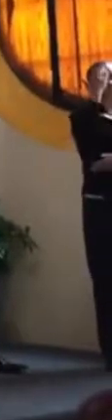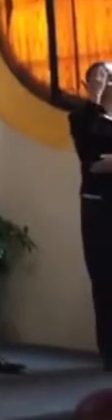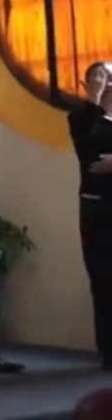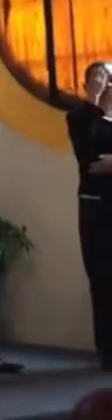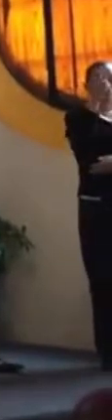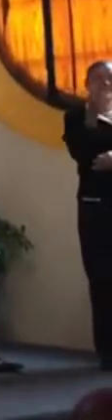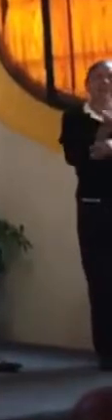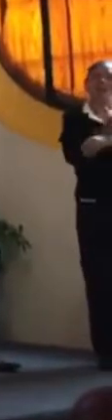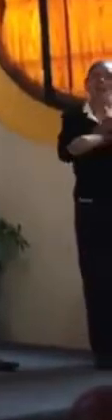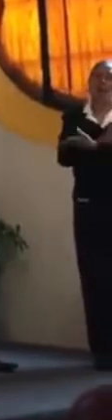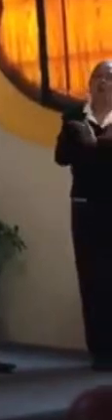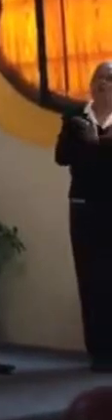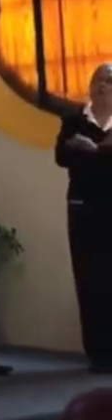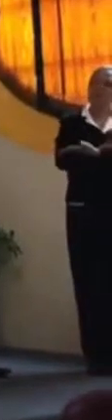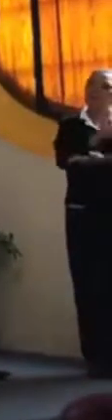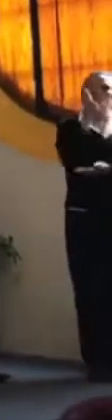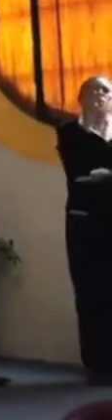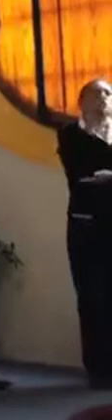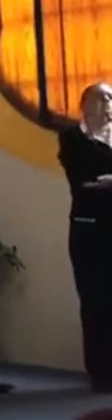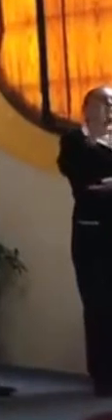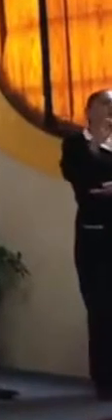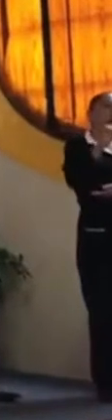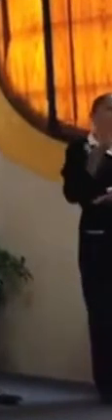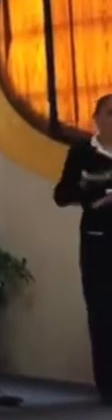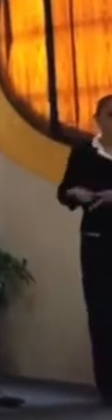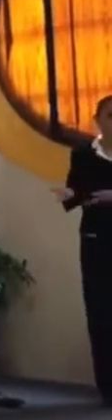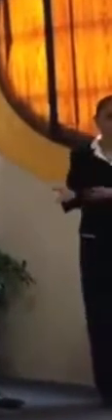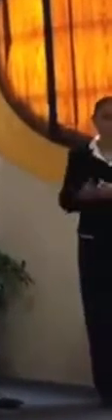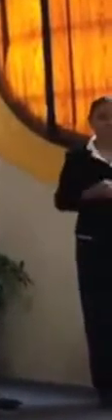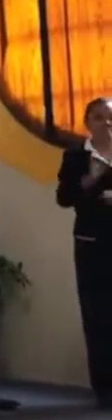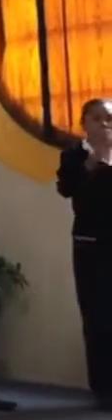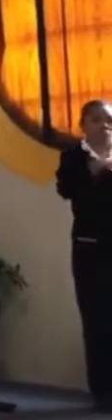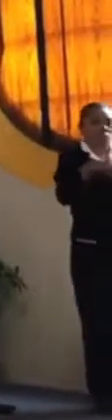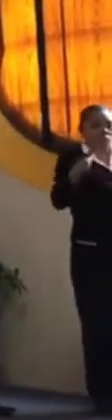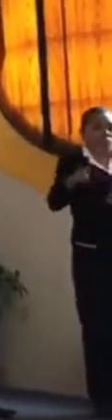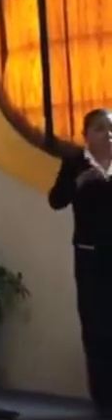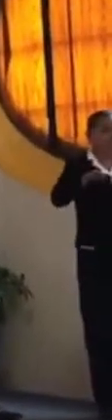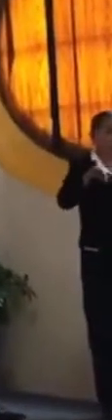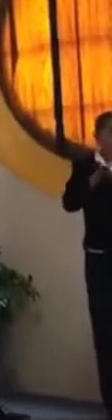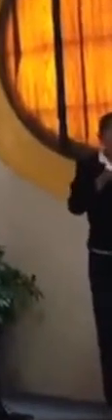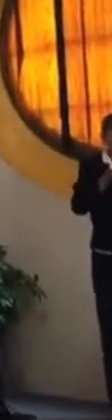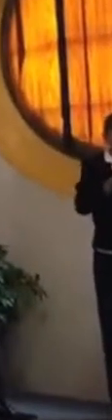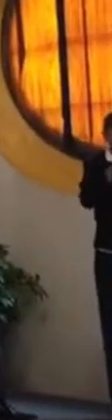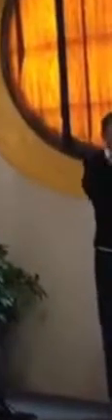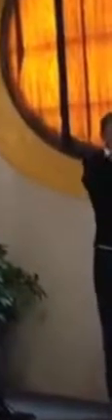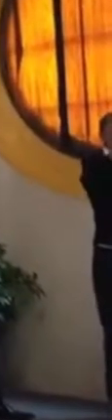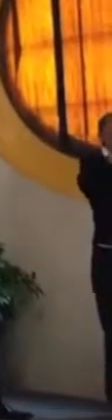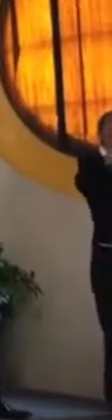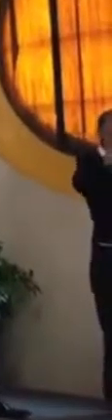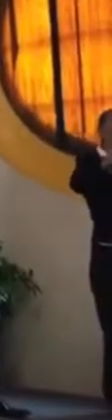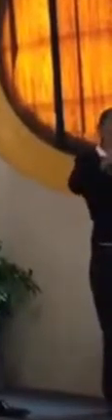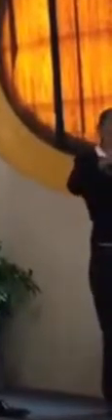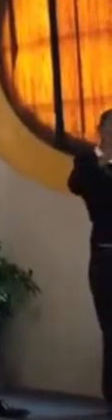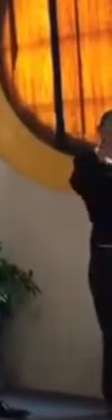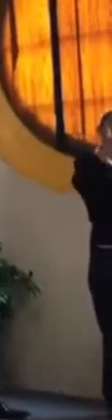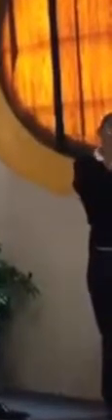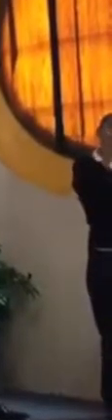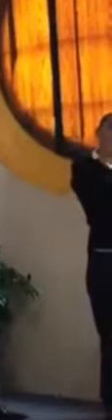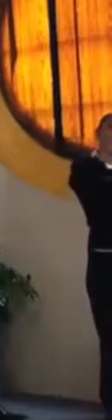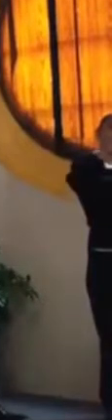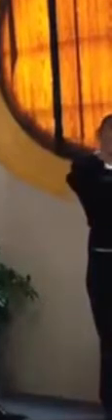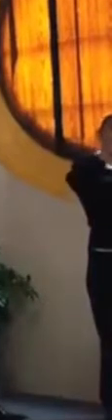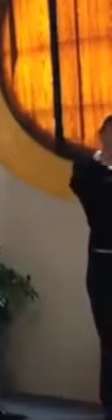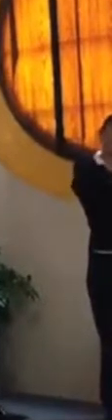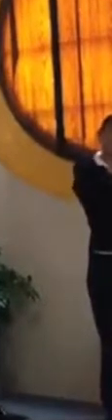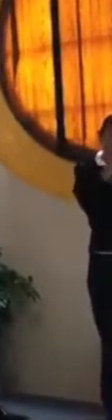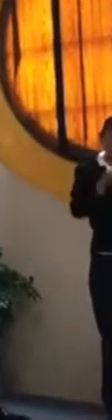nuestro compañero Lucio todo su trabajo, Lucio Hernández, todo su trabajo y esfuerzo, y